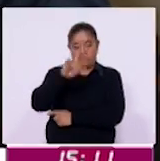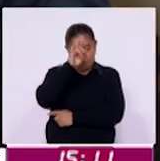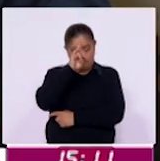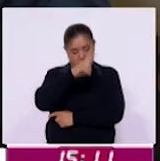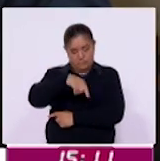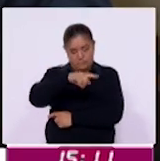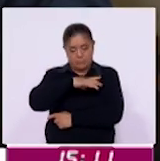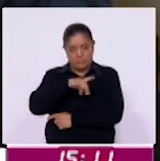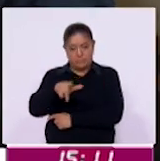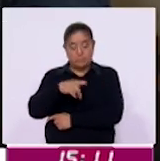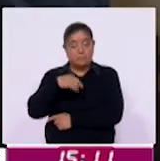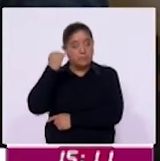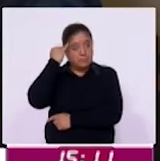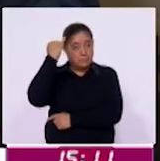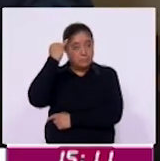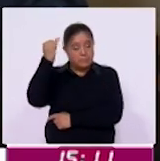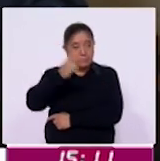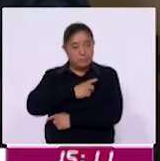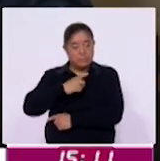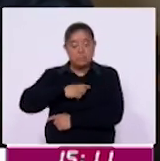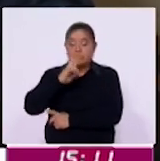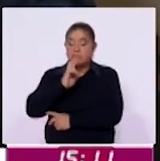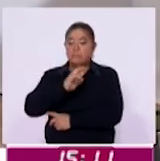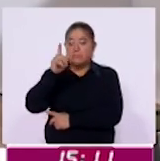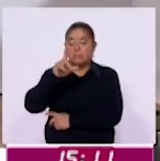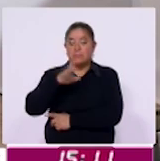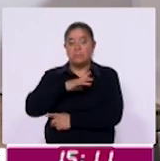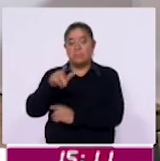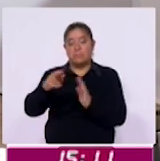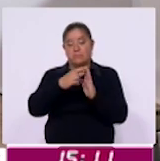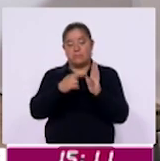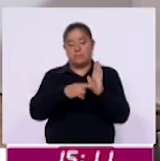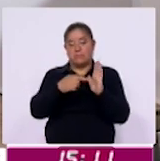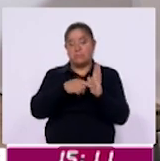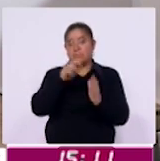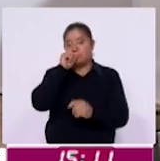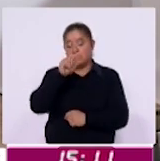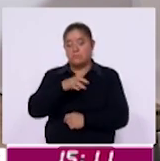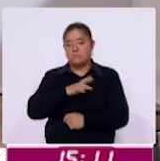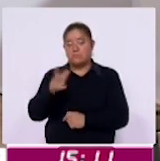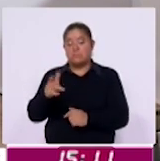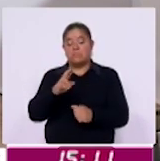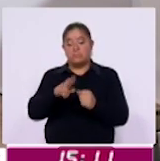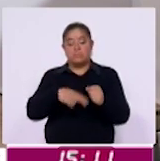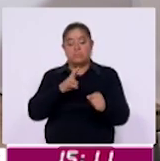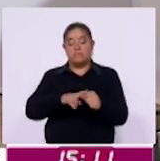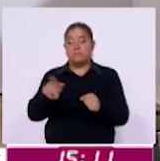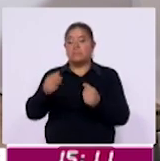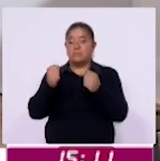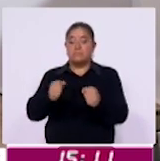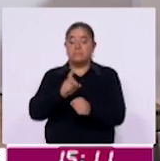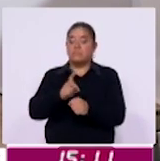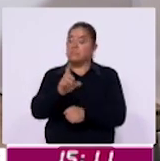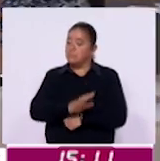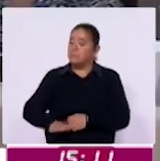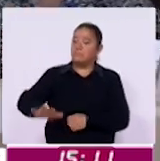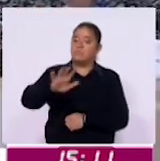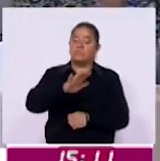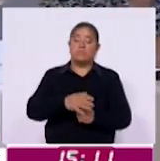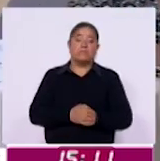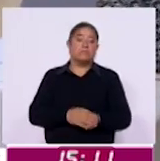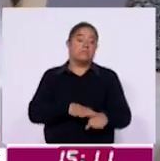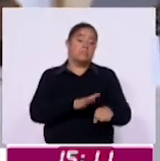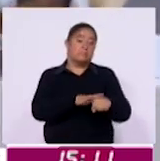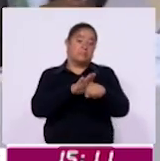establecer mecanismos de actualización y mejora de los lineamientos, así como difundir la normativa con la sociedad en general, principalmente